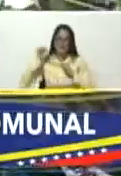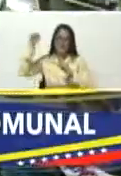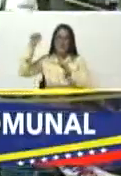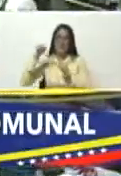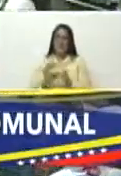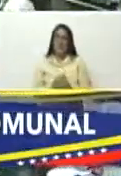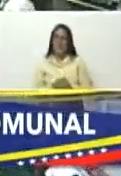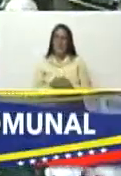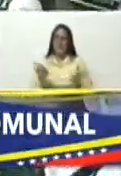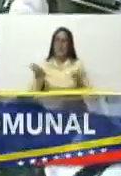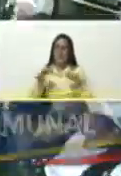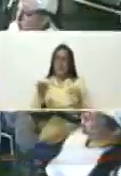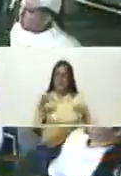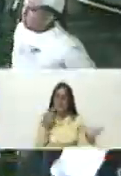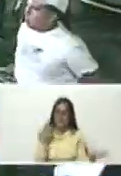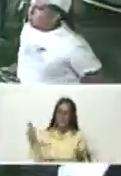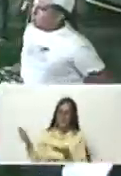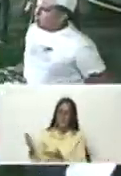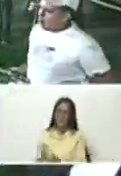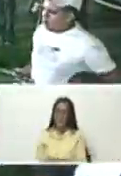¡Venceremos! ¡Música!